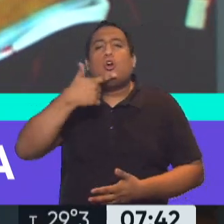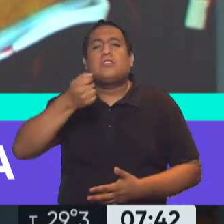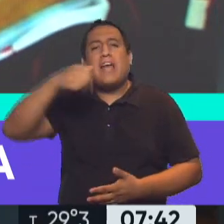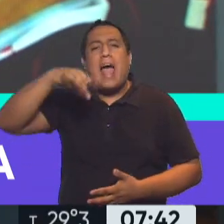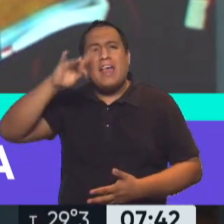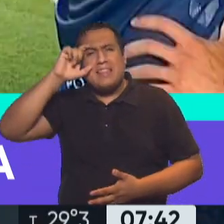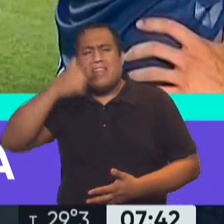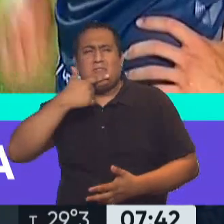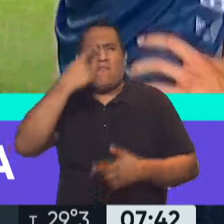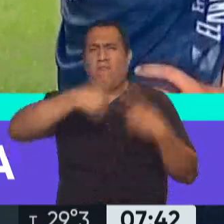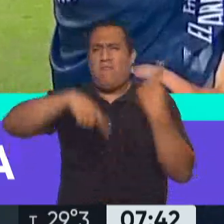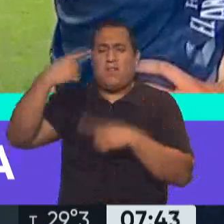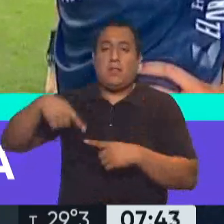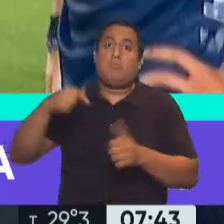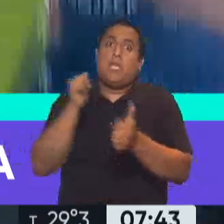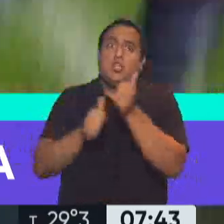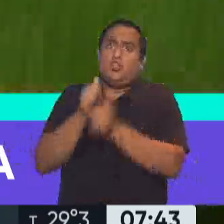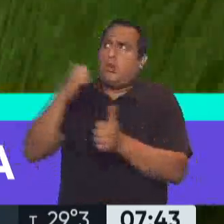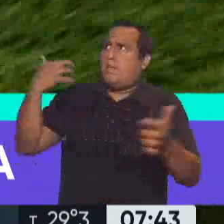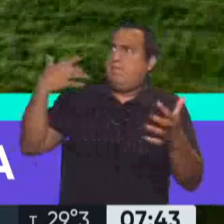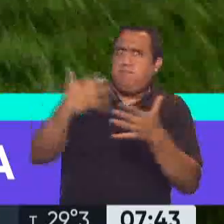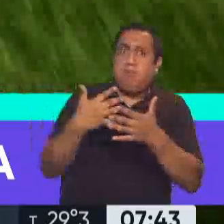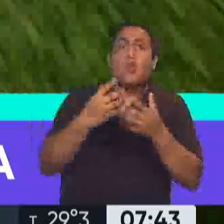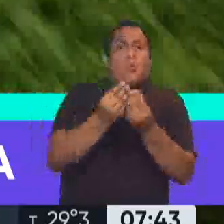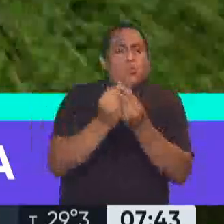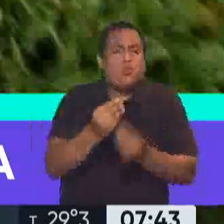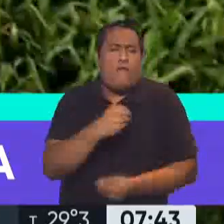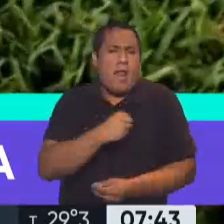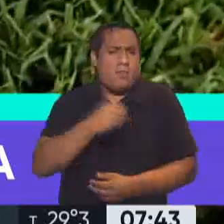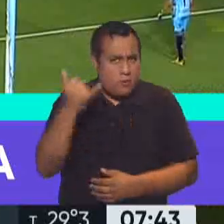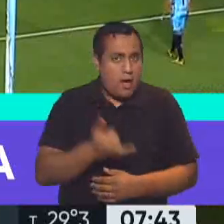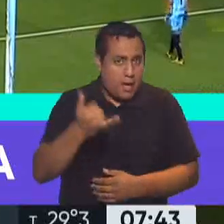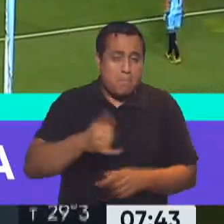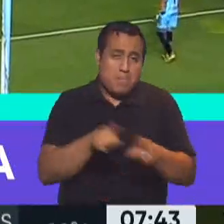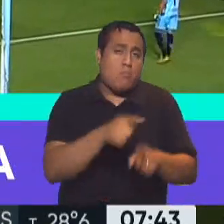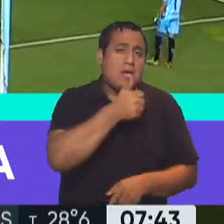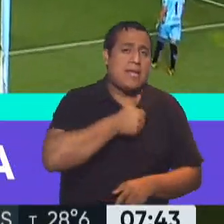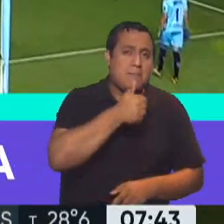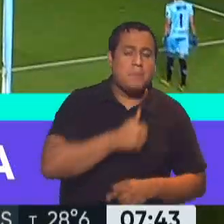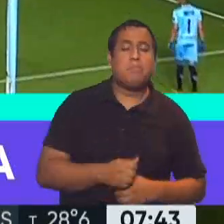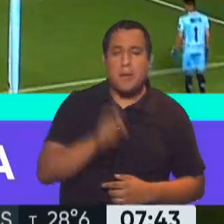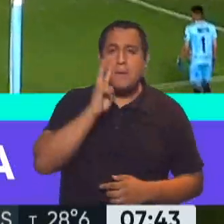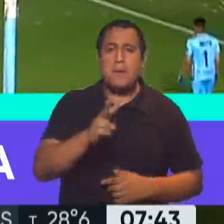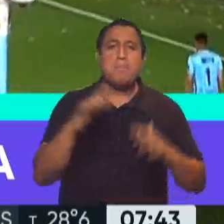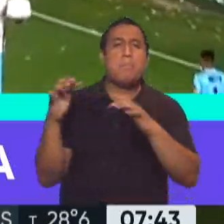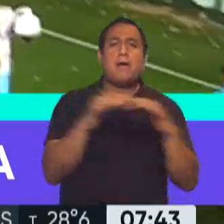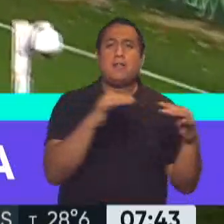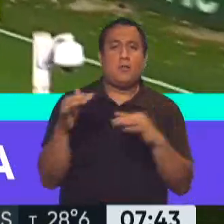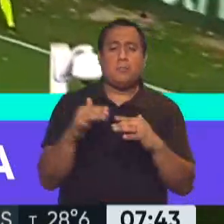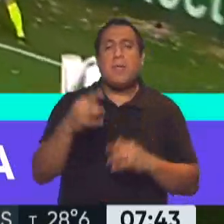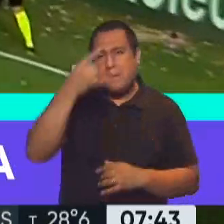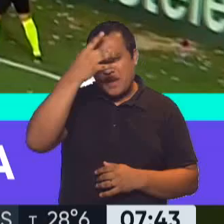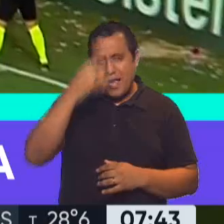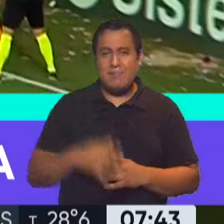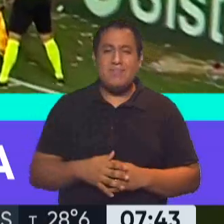con primero historia y gran caudal de público como sucede con Quilmes. Nos metemos en la historia de lo que fue la secuencia de penales,